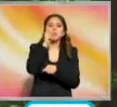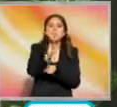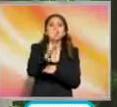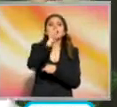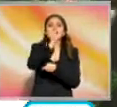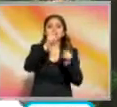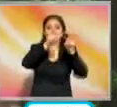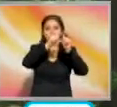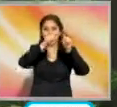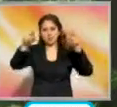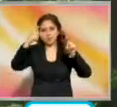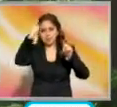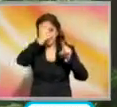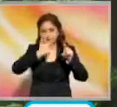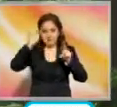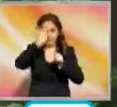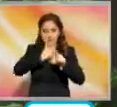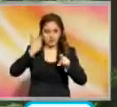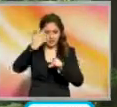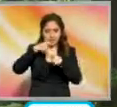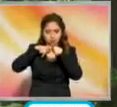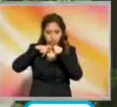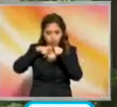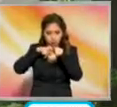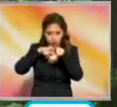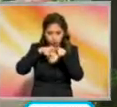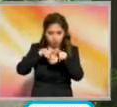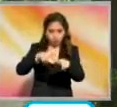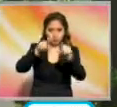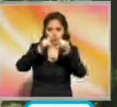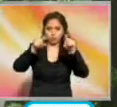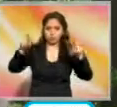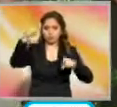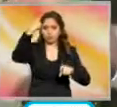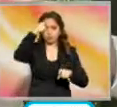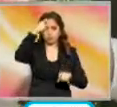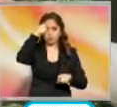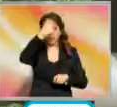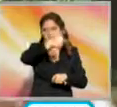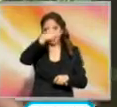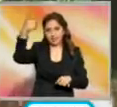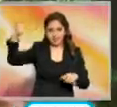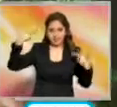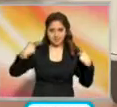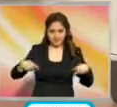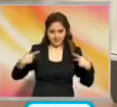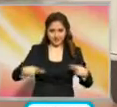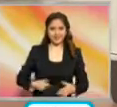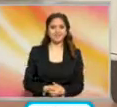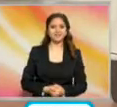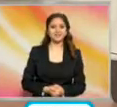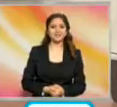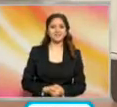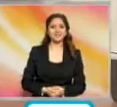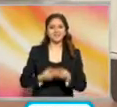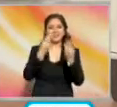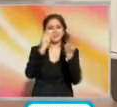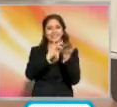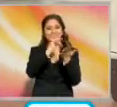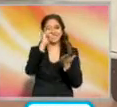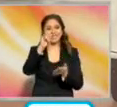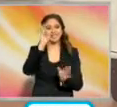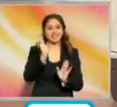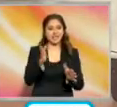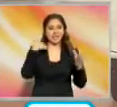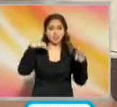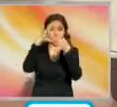revisen y sean exhaustivos digamos, con este pensamiento. Muchas gracias. Nos enseña José María. mucho nuestra cultura. Bueno, ya nos Sí, dijiste gracias, cuáles fueron los Chema.